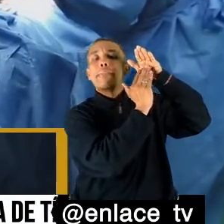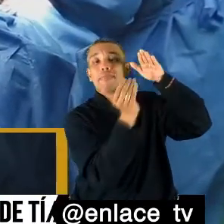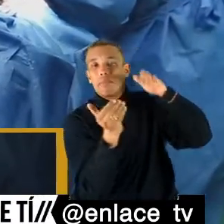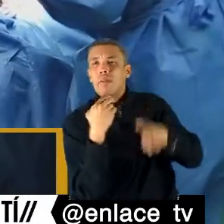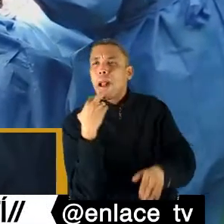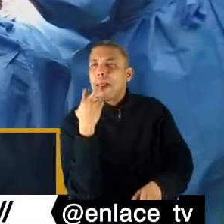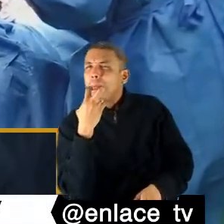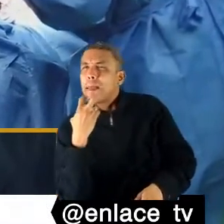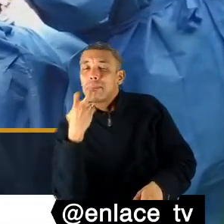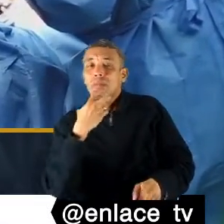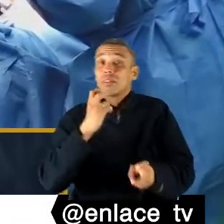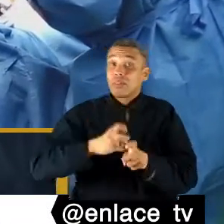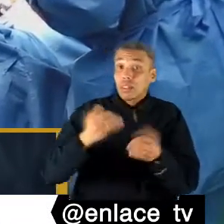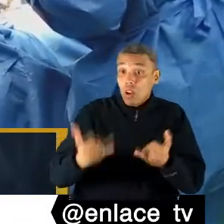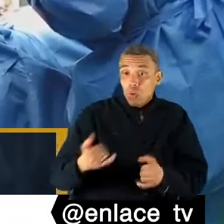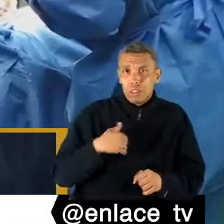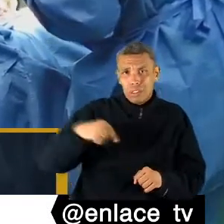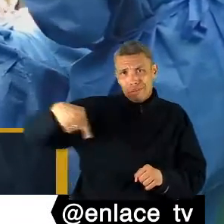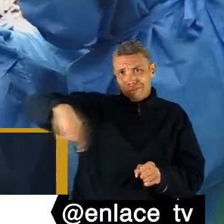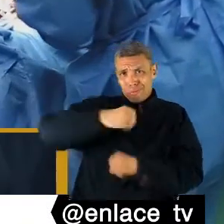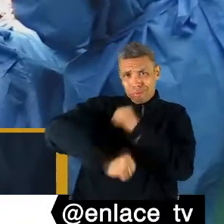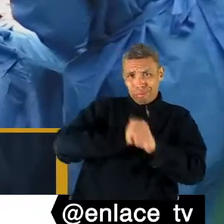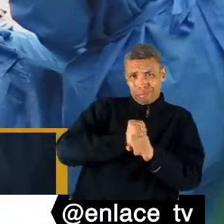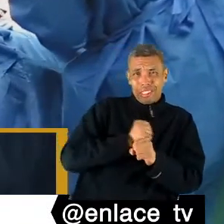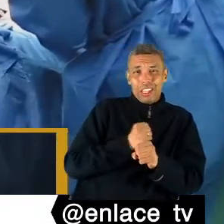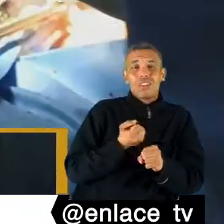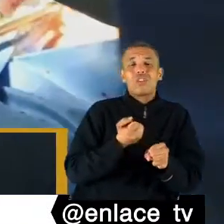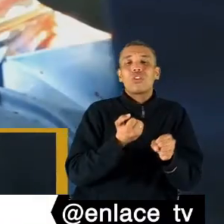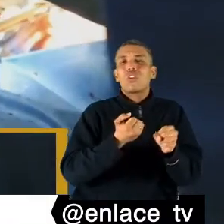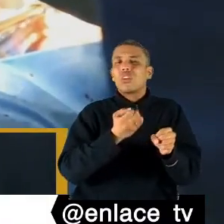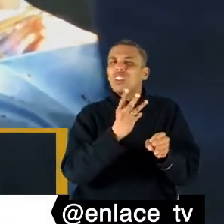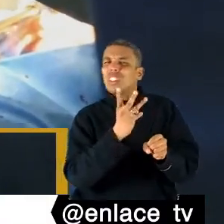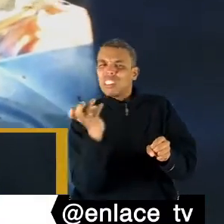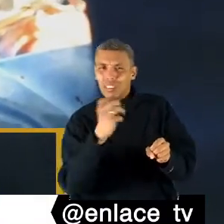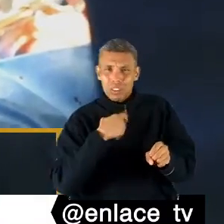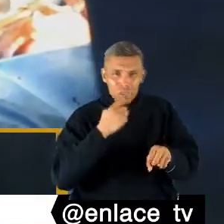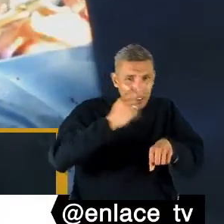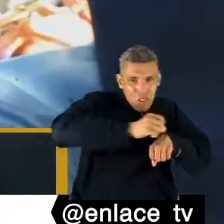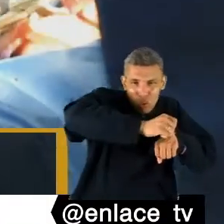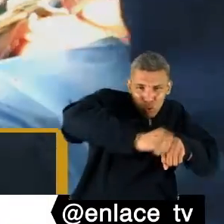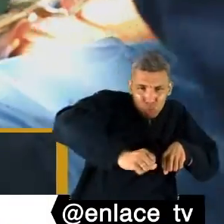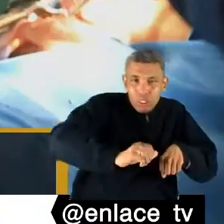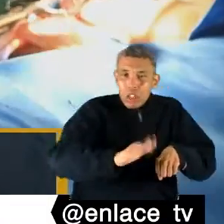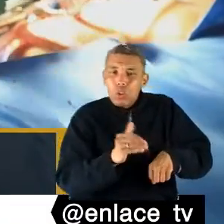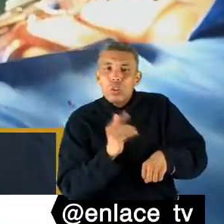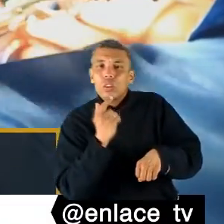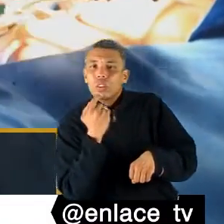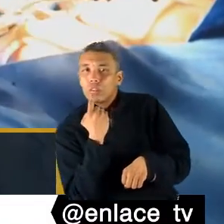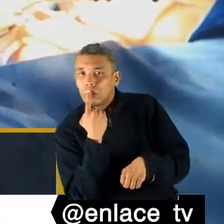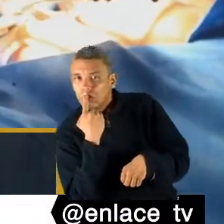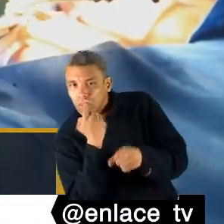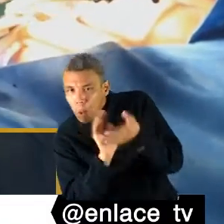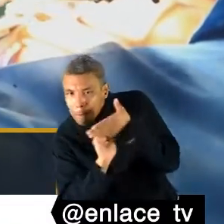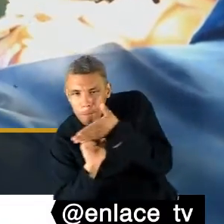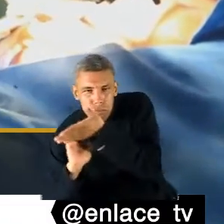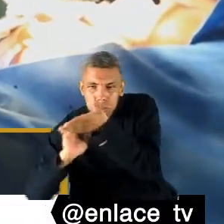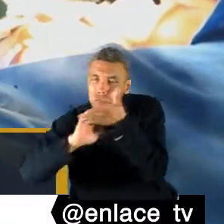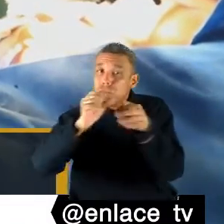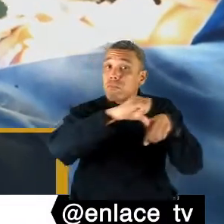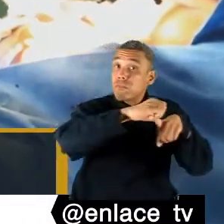muchachitos operados, si no más. Siempre ha sido con el auspicio de algunas fundaciones